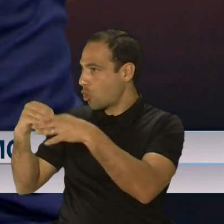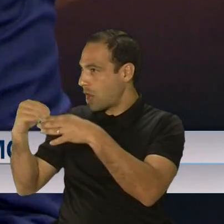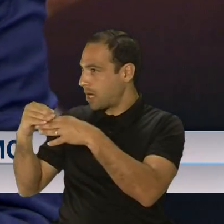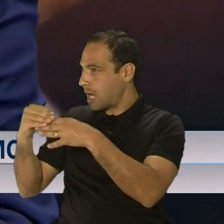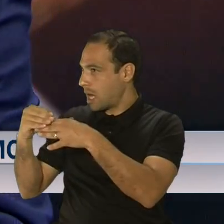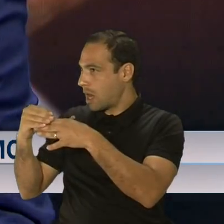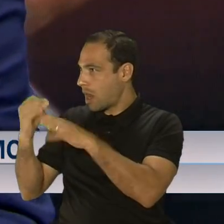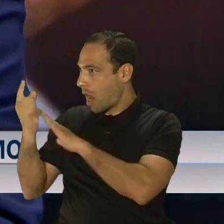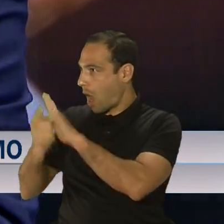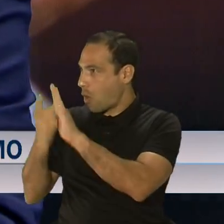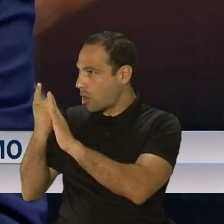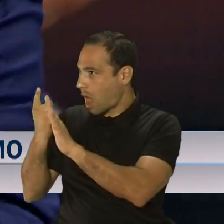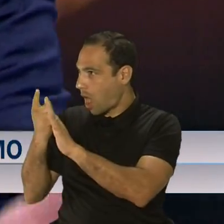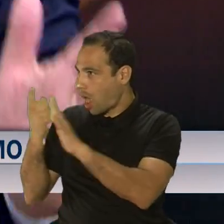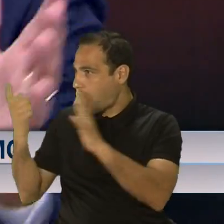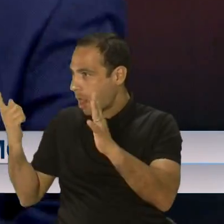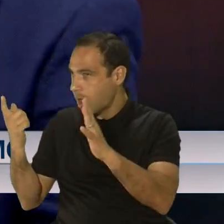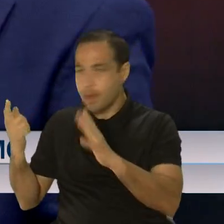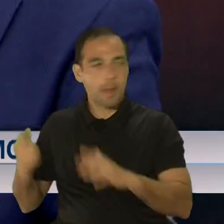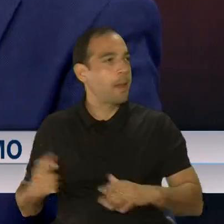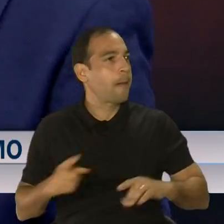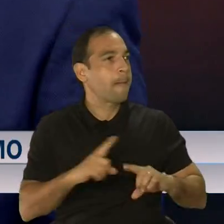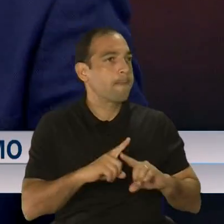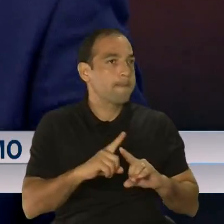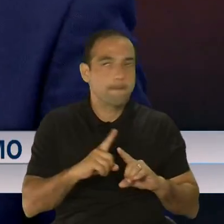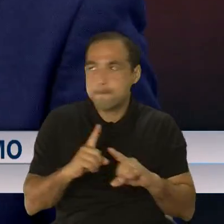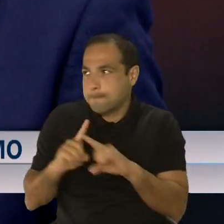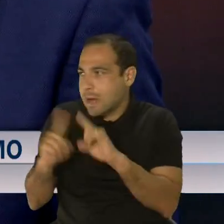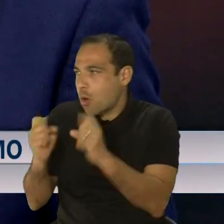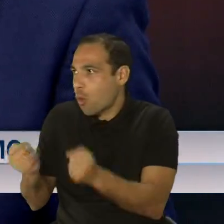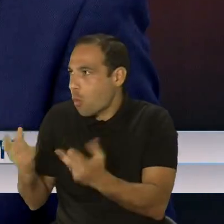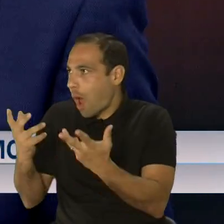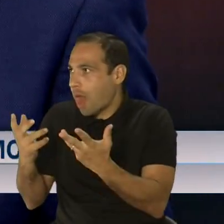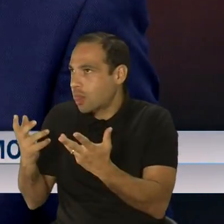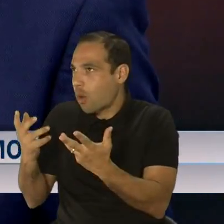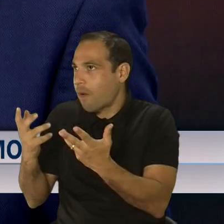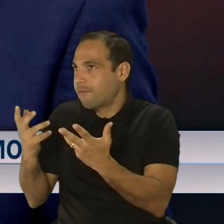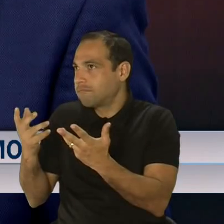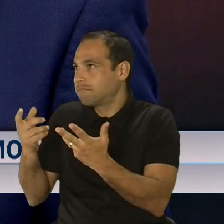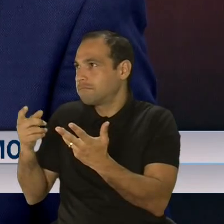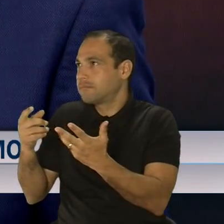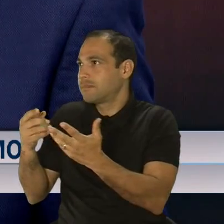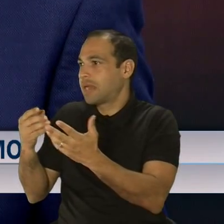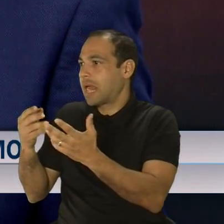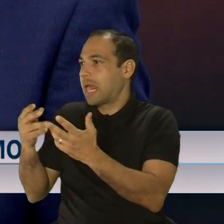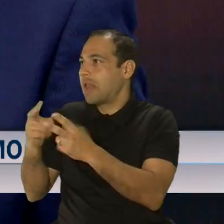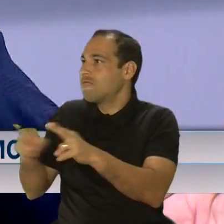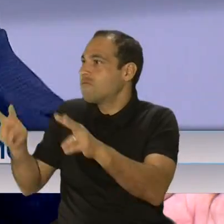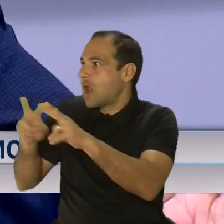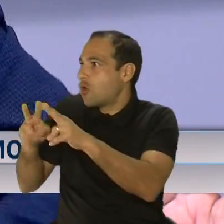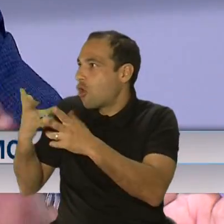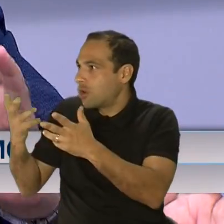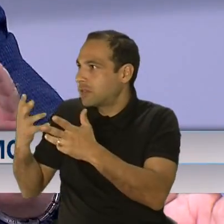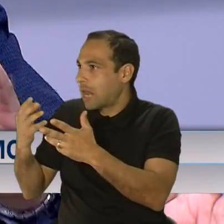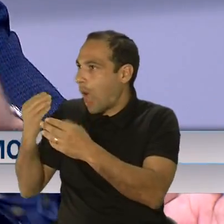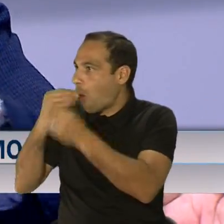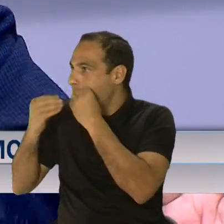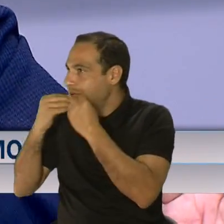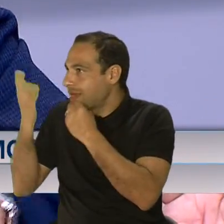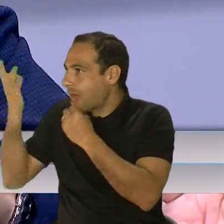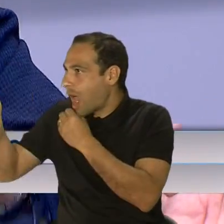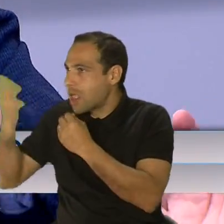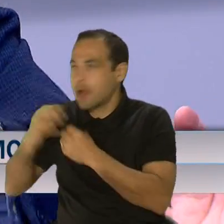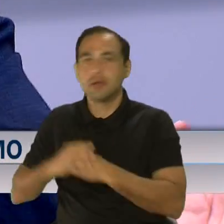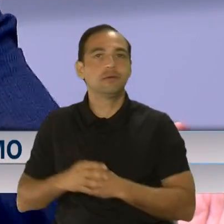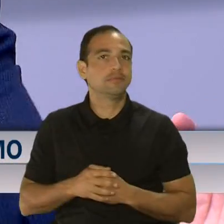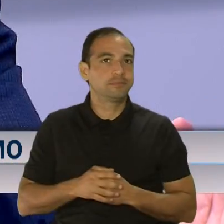ejemplo, un combo de la cadena más famosa? Pues por eso le hago la pregunta. No. Todo por cierto, aumenta. saben que internacionalmente se utiliza